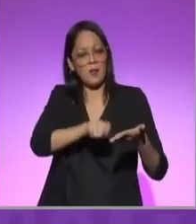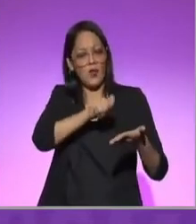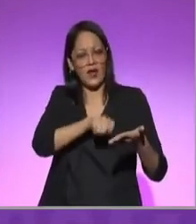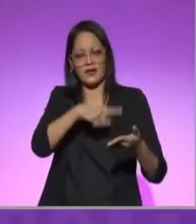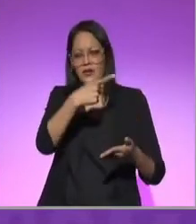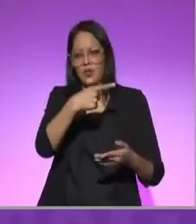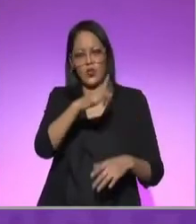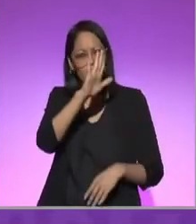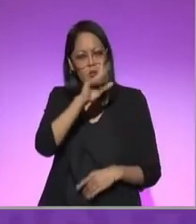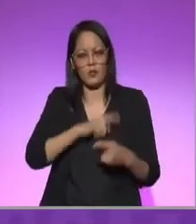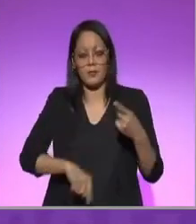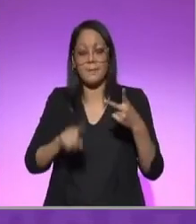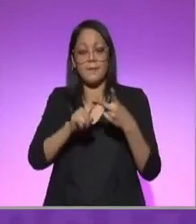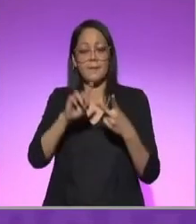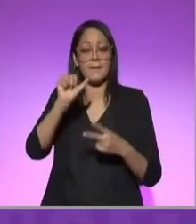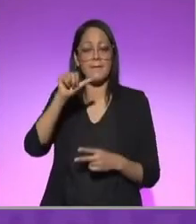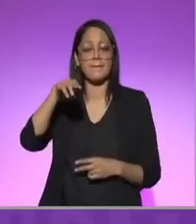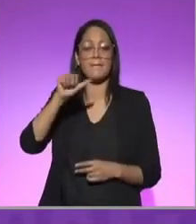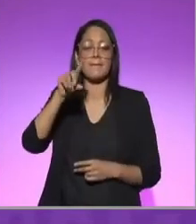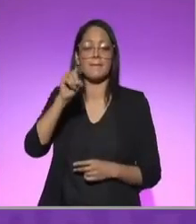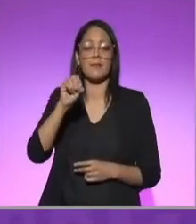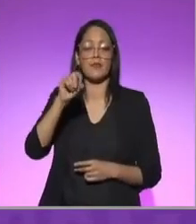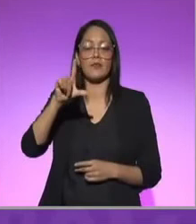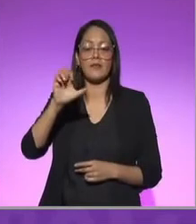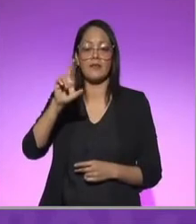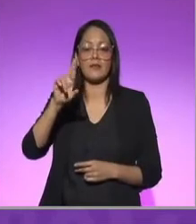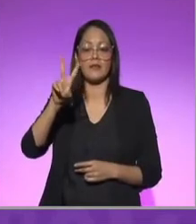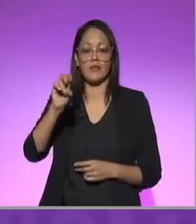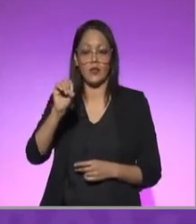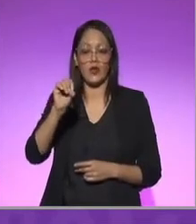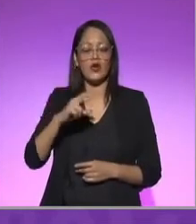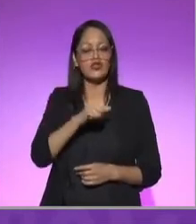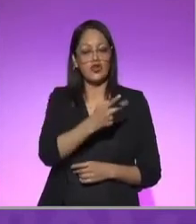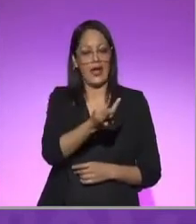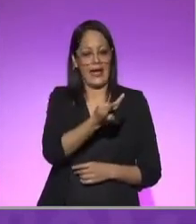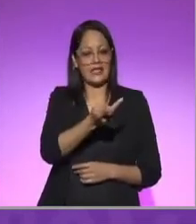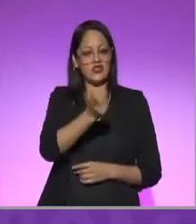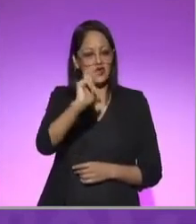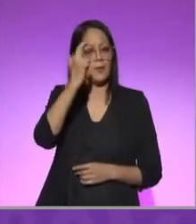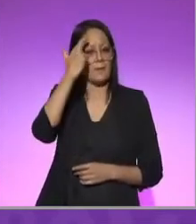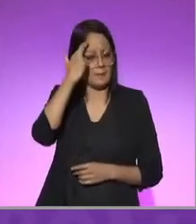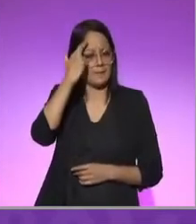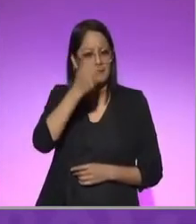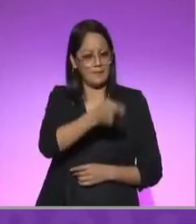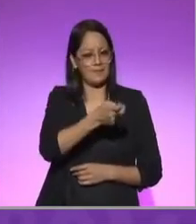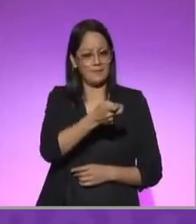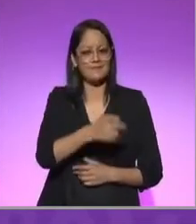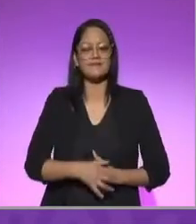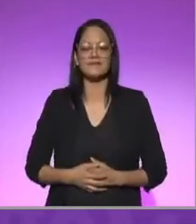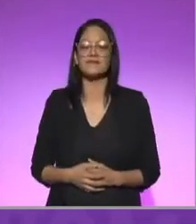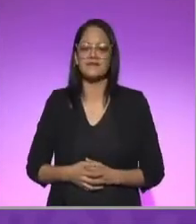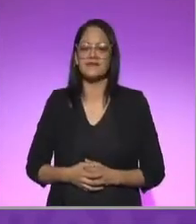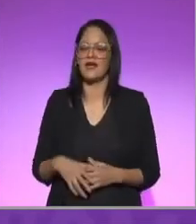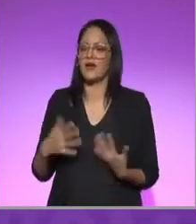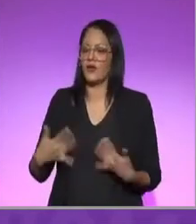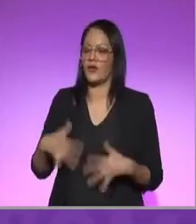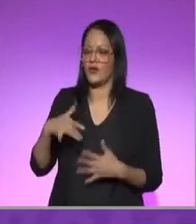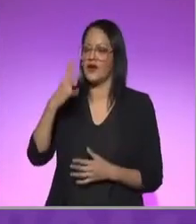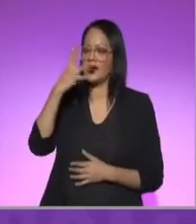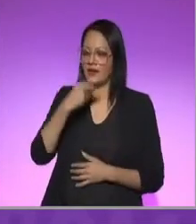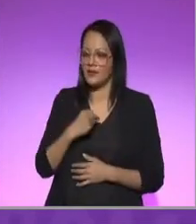Amado Nervo, por supuesto. Me acuerdo mucho de ellos dos. Qué maravilla, por supuesto, Carlos